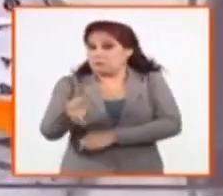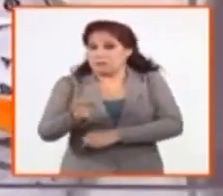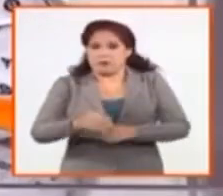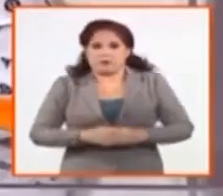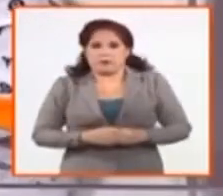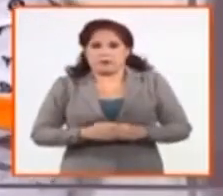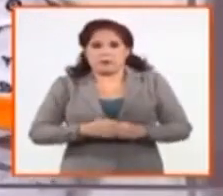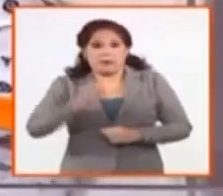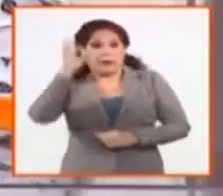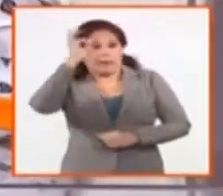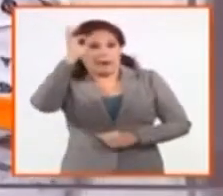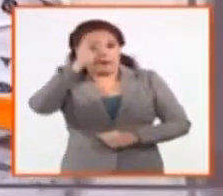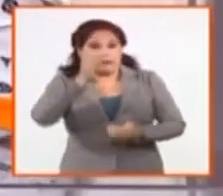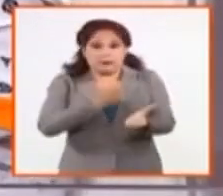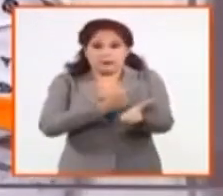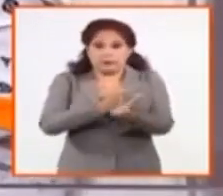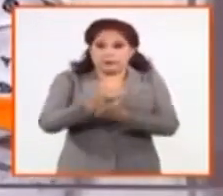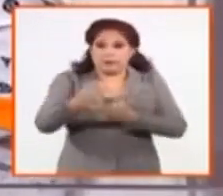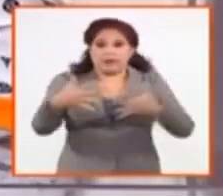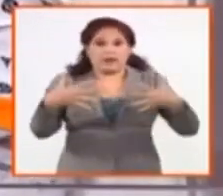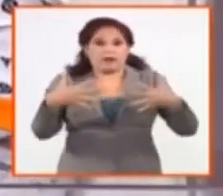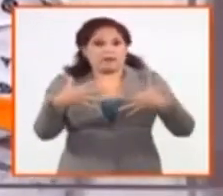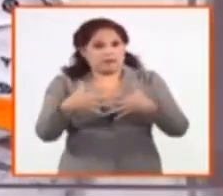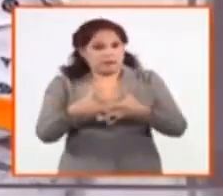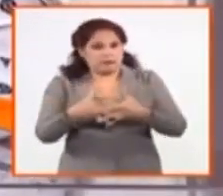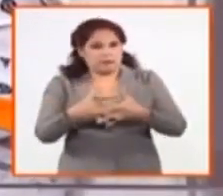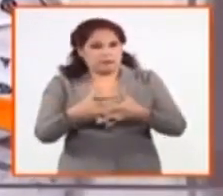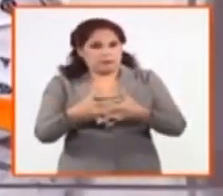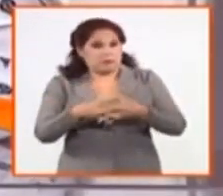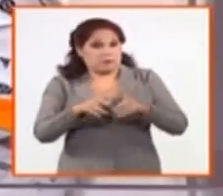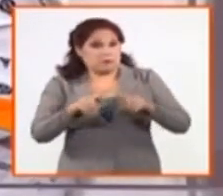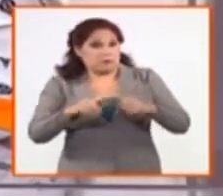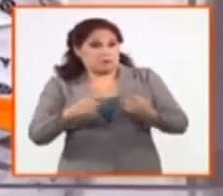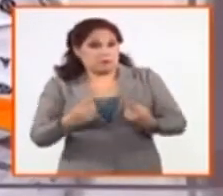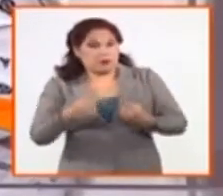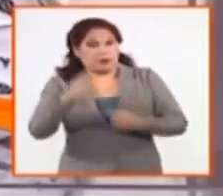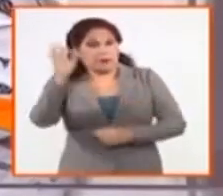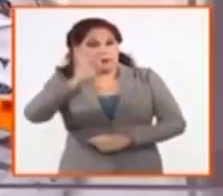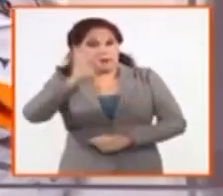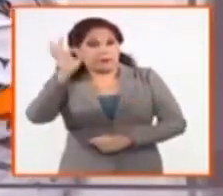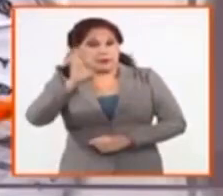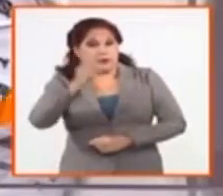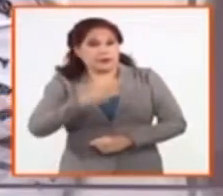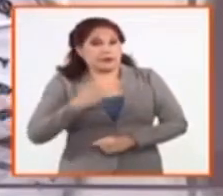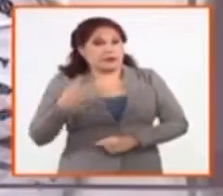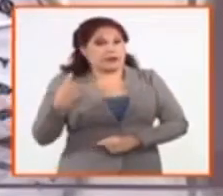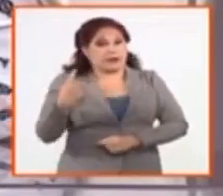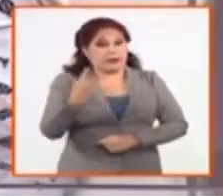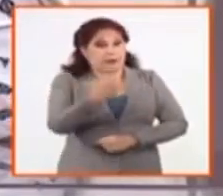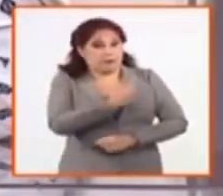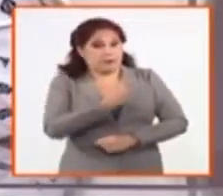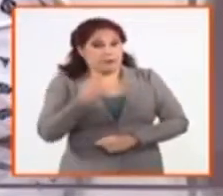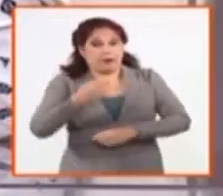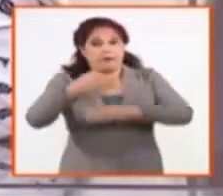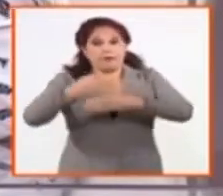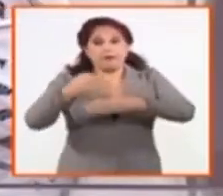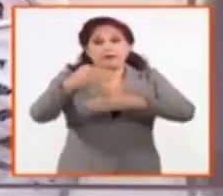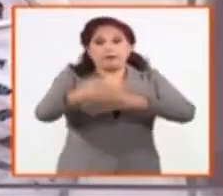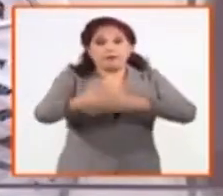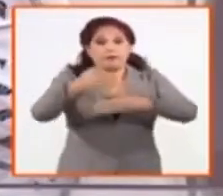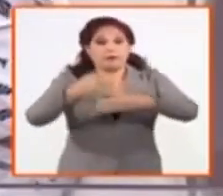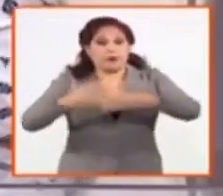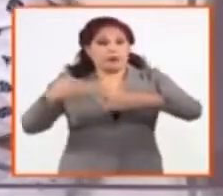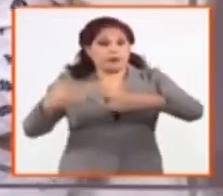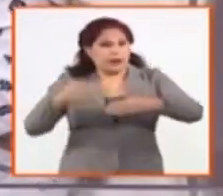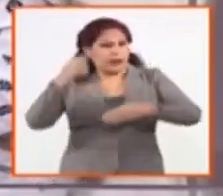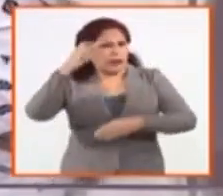está directamente vinculado, porque como decía Martínez, el porcentaje, o sea, los pastunes están más allá de la frontera. Además, todos recordamos, hemos